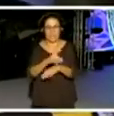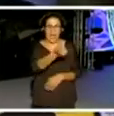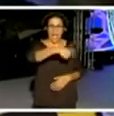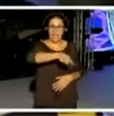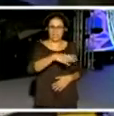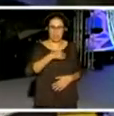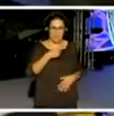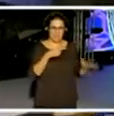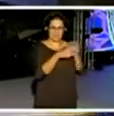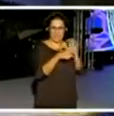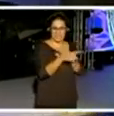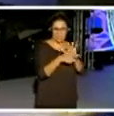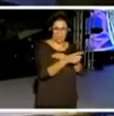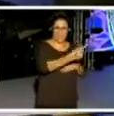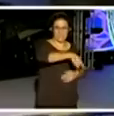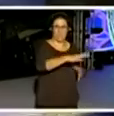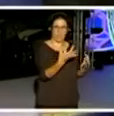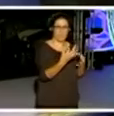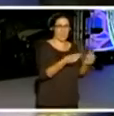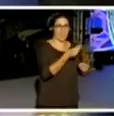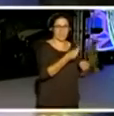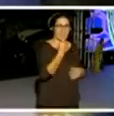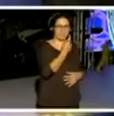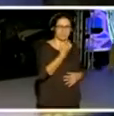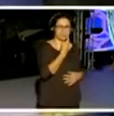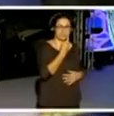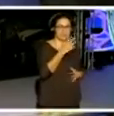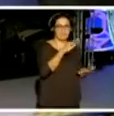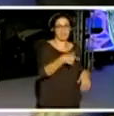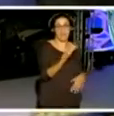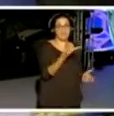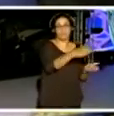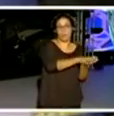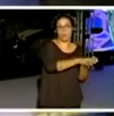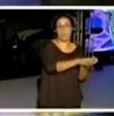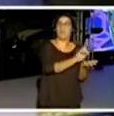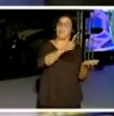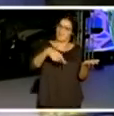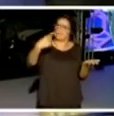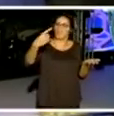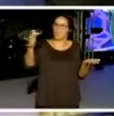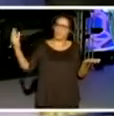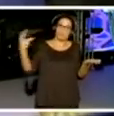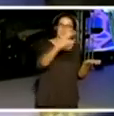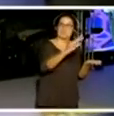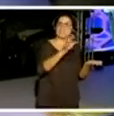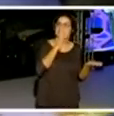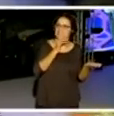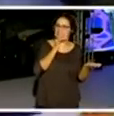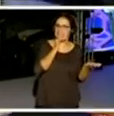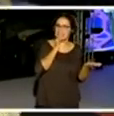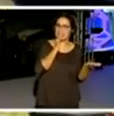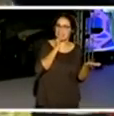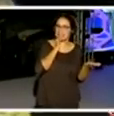tardan tanto que literalmente se mueren antes de que usted dé la ayuda. Y qué